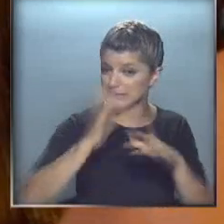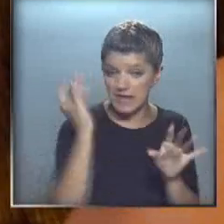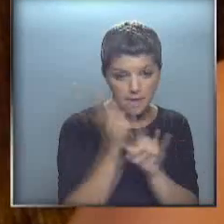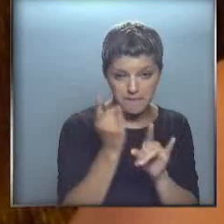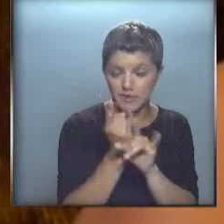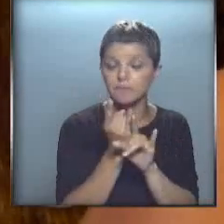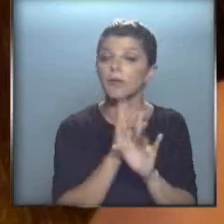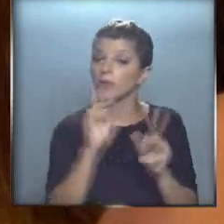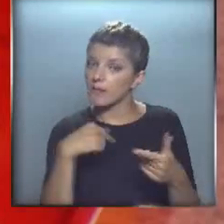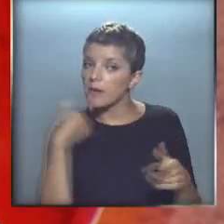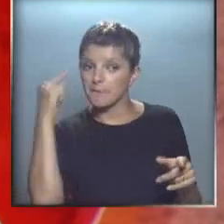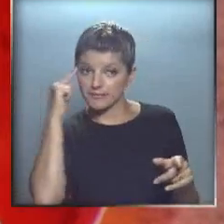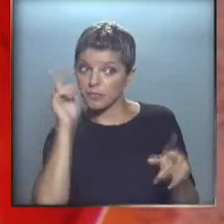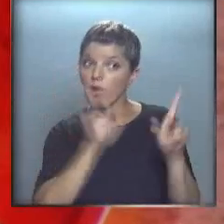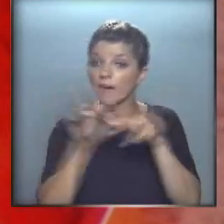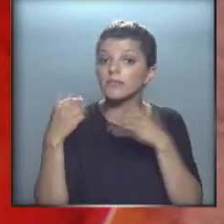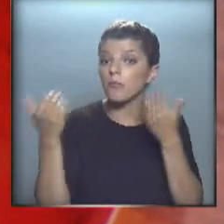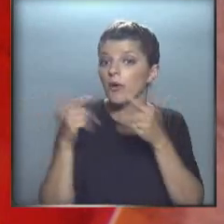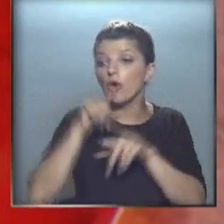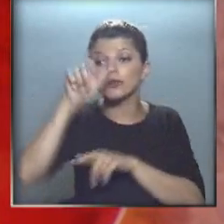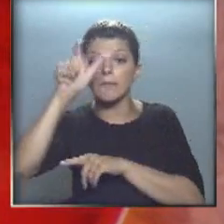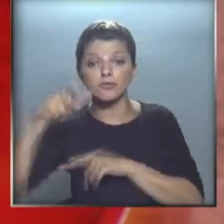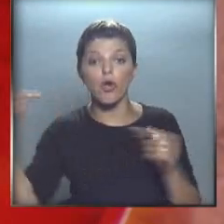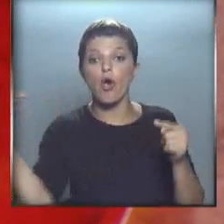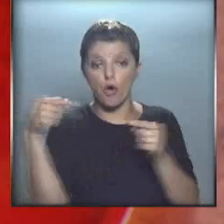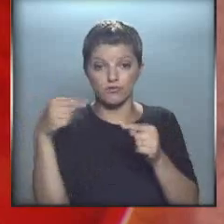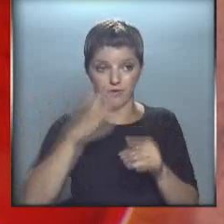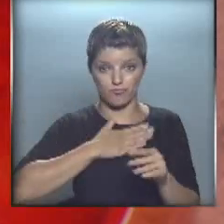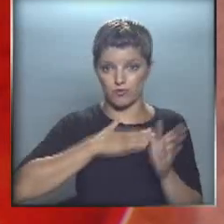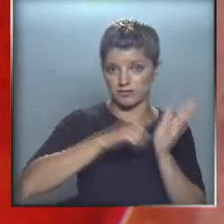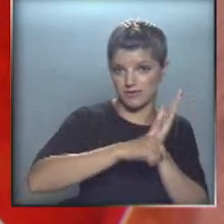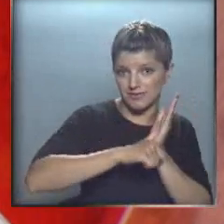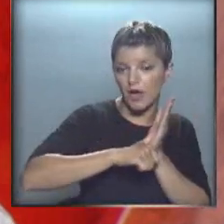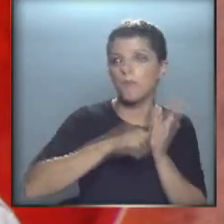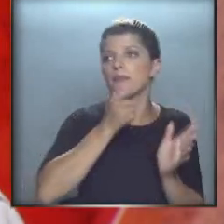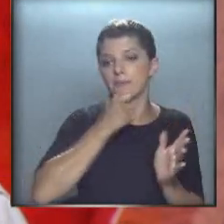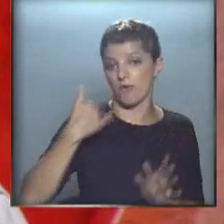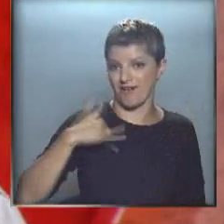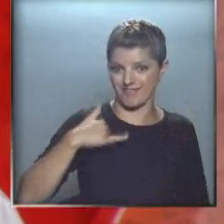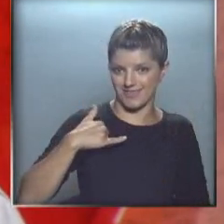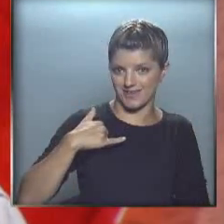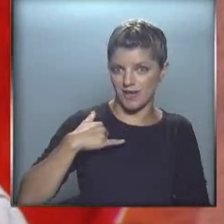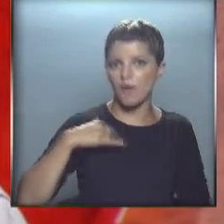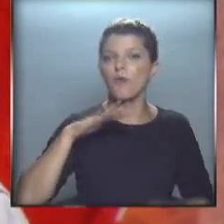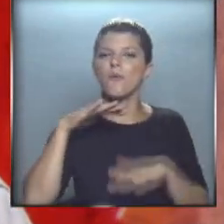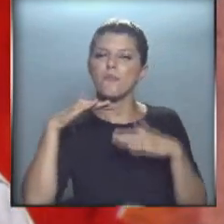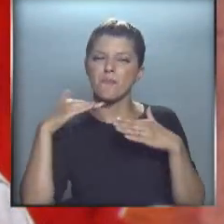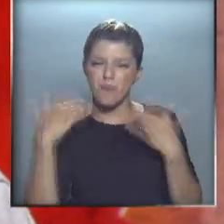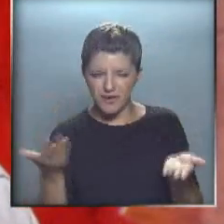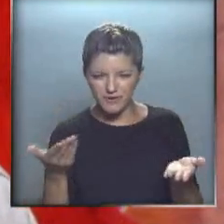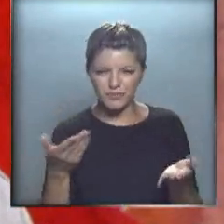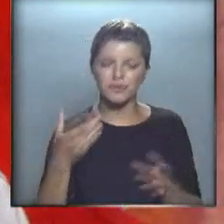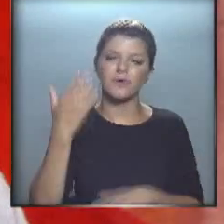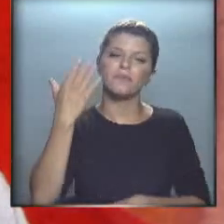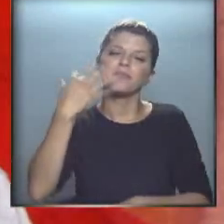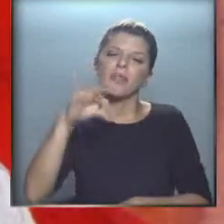quiere atentar con nuestra identidad, se quiere atentar con nuestra identidad nacional. Por eso tenemos que celebrar que